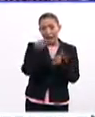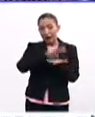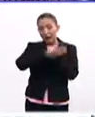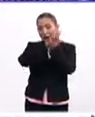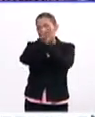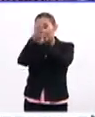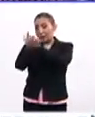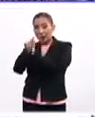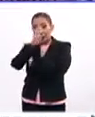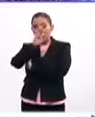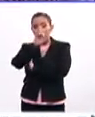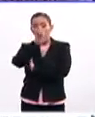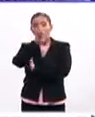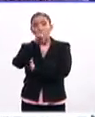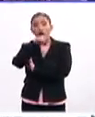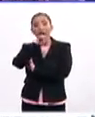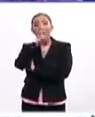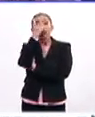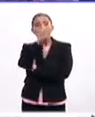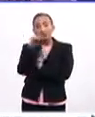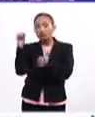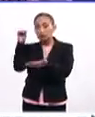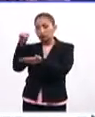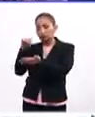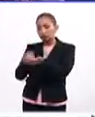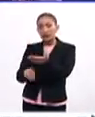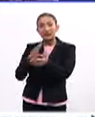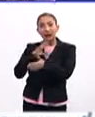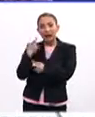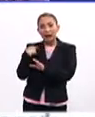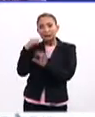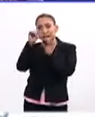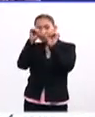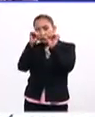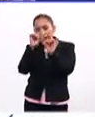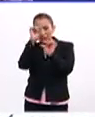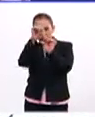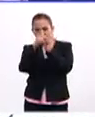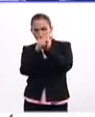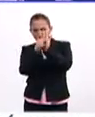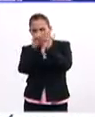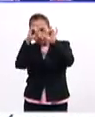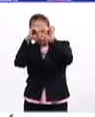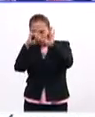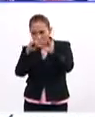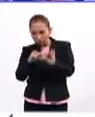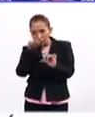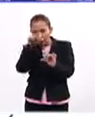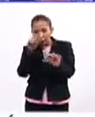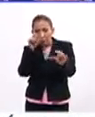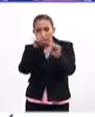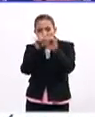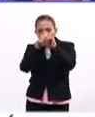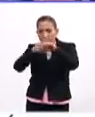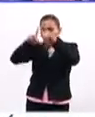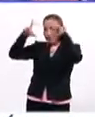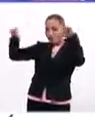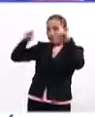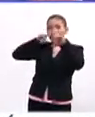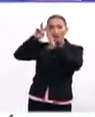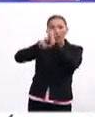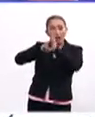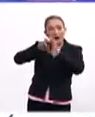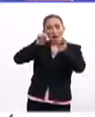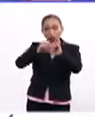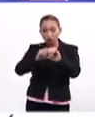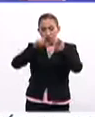libro impreso del bloque 2, pues vienen específicamente señalados los iconos en donde van los recursos audiovisuales y